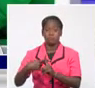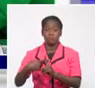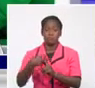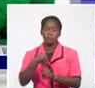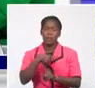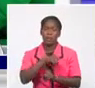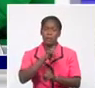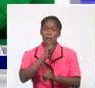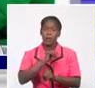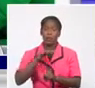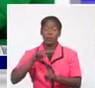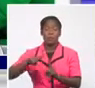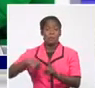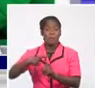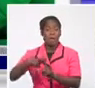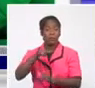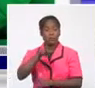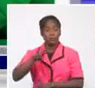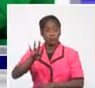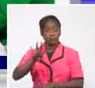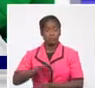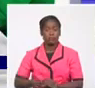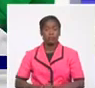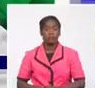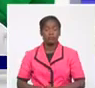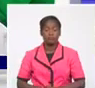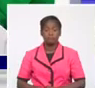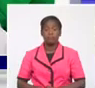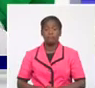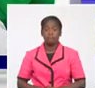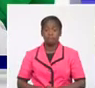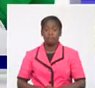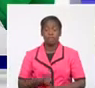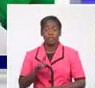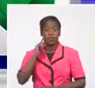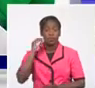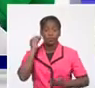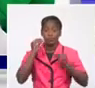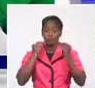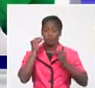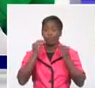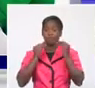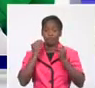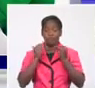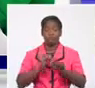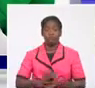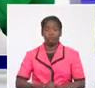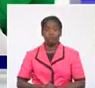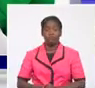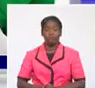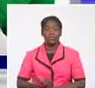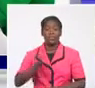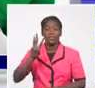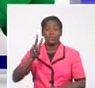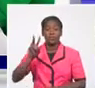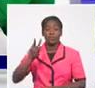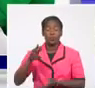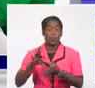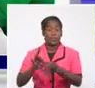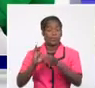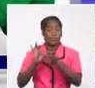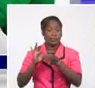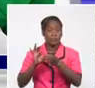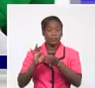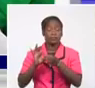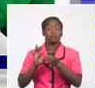anterior, y lo que es todavía más severo, 32 críticos de estos